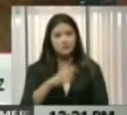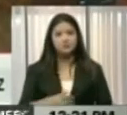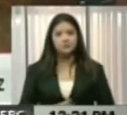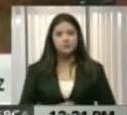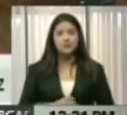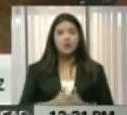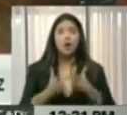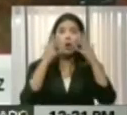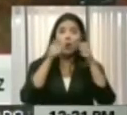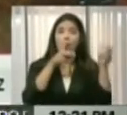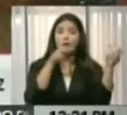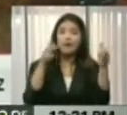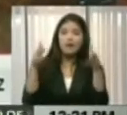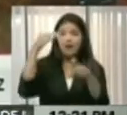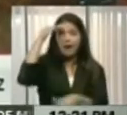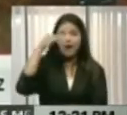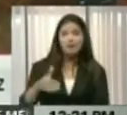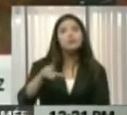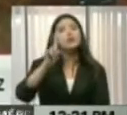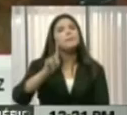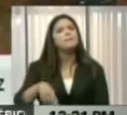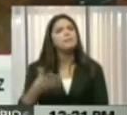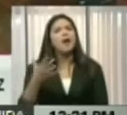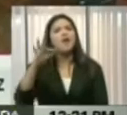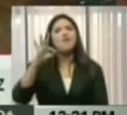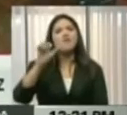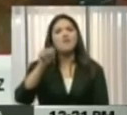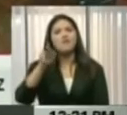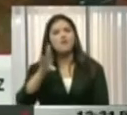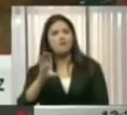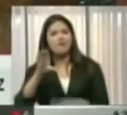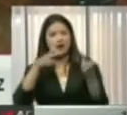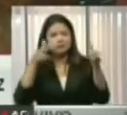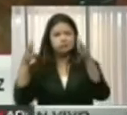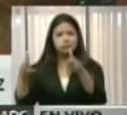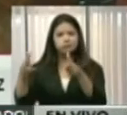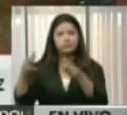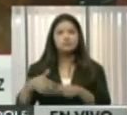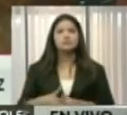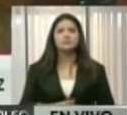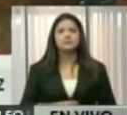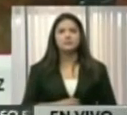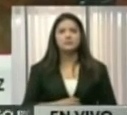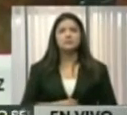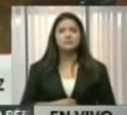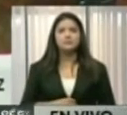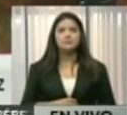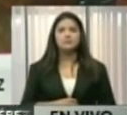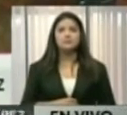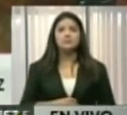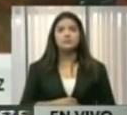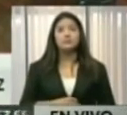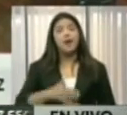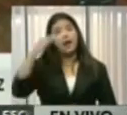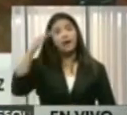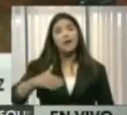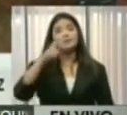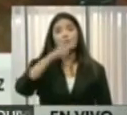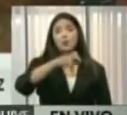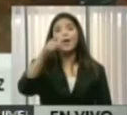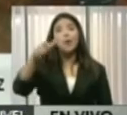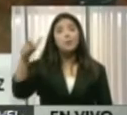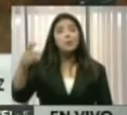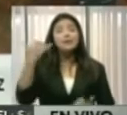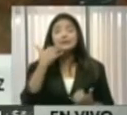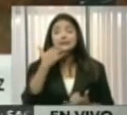con el Ejército de Liberación Nacional, sino también con las FARC-EP, las Fuerzas Armadas Revolucionarias de Colombia, Ejército del Pueblo, quienes ahora están